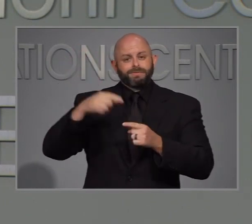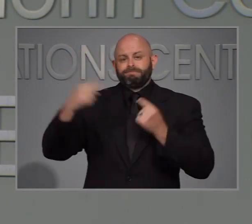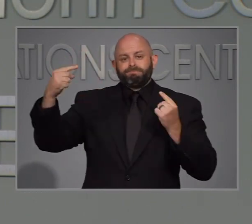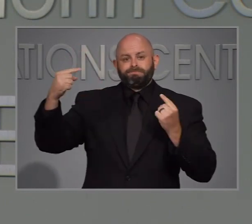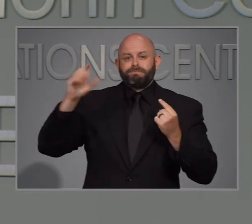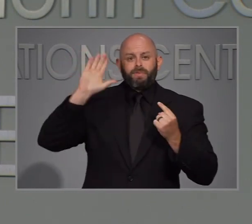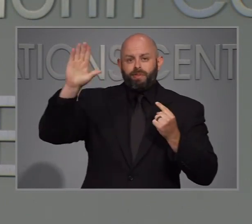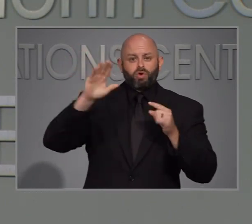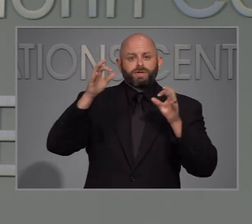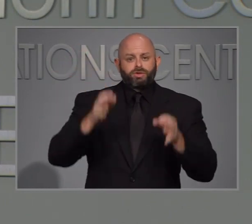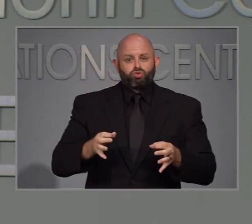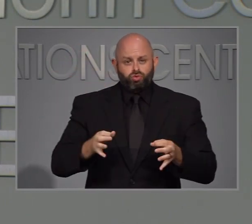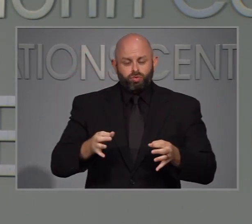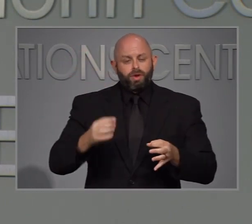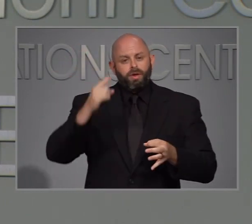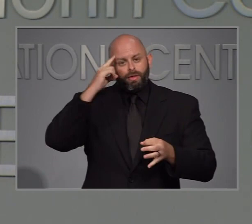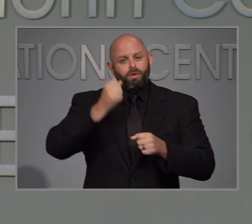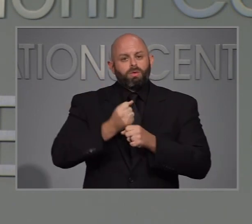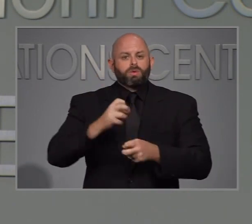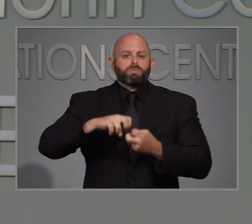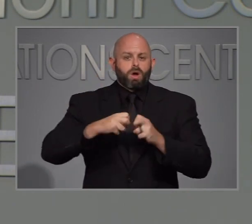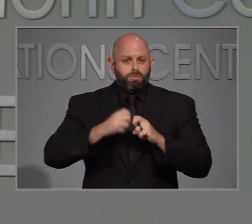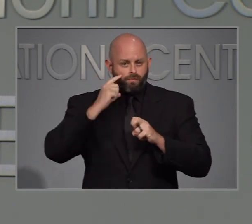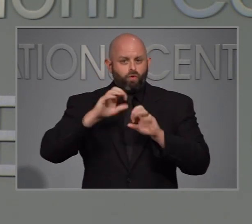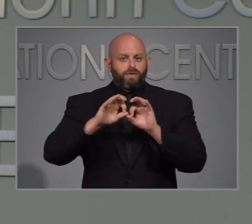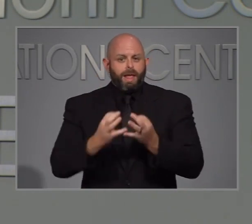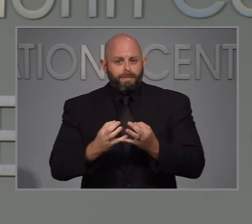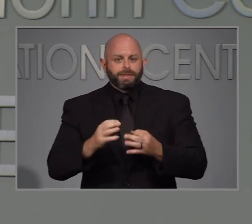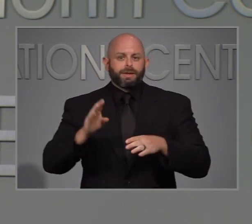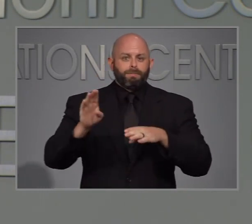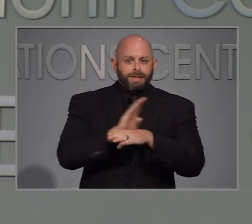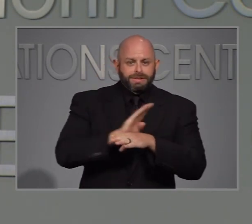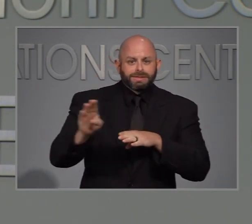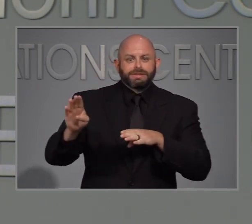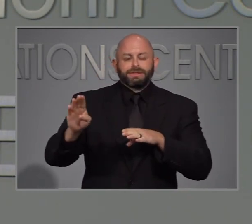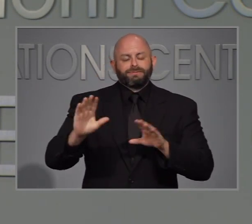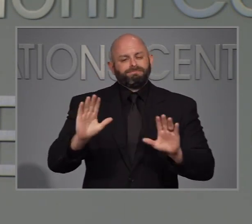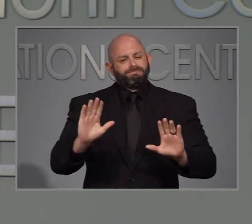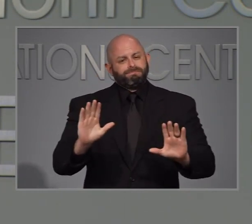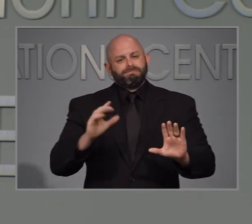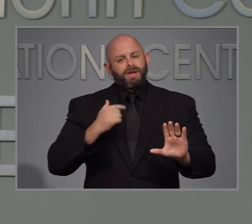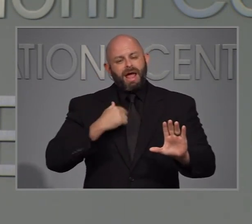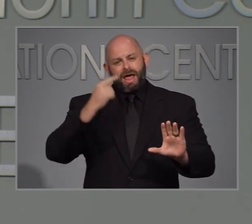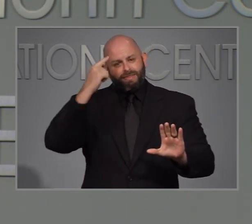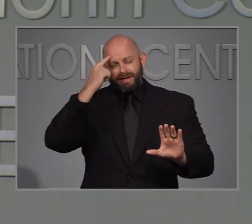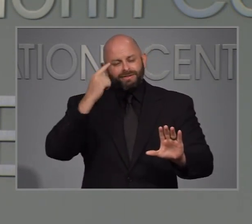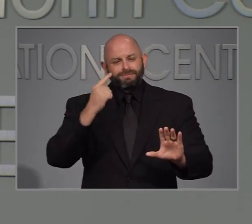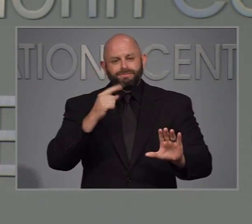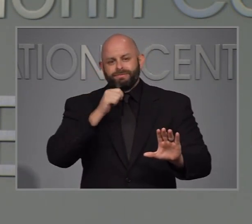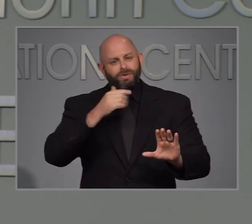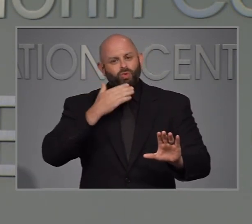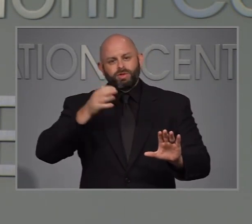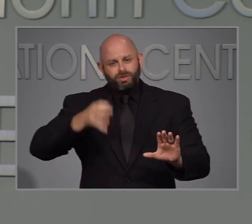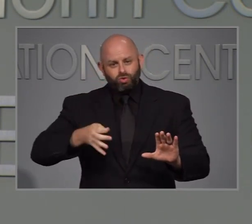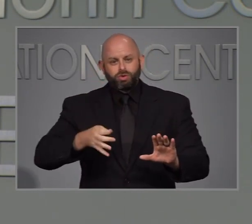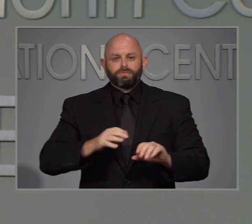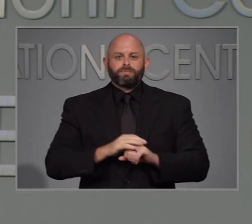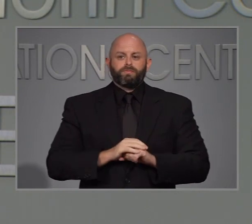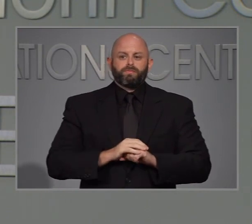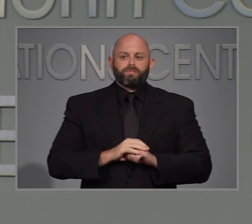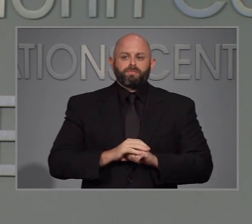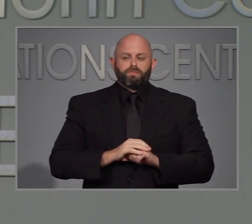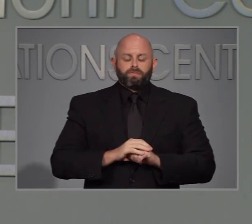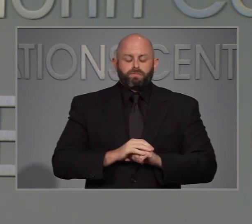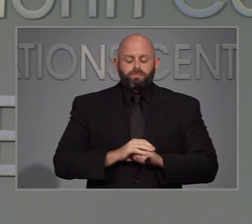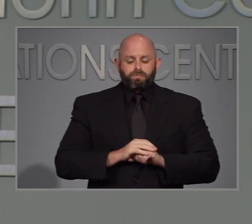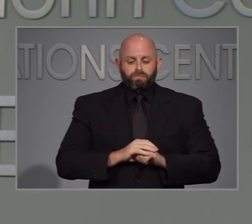que eso va a ocasionar problemas para las familias y negocios y todos tenemos que darnos cuenta que todos estamos en